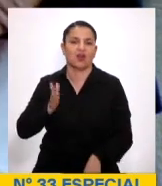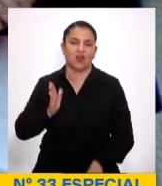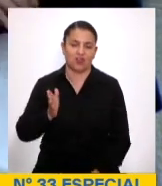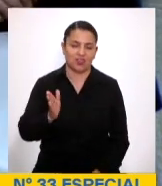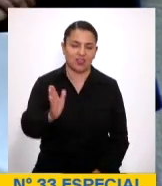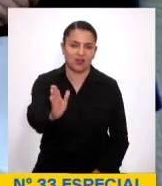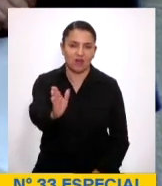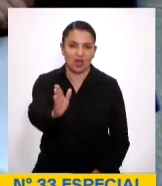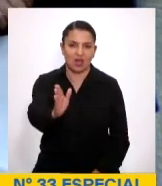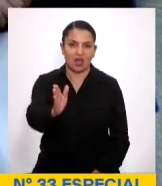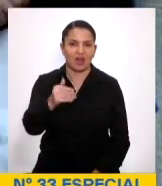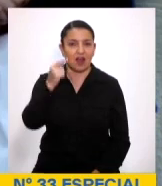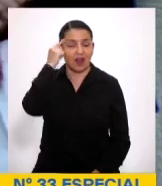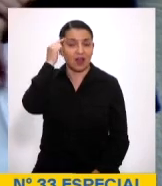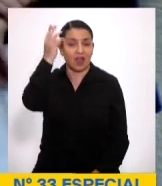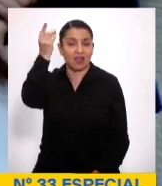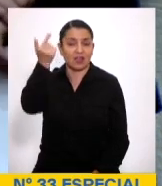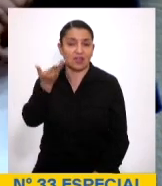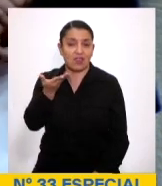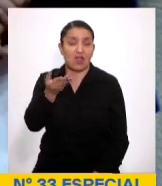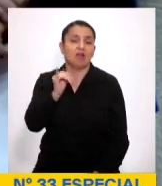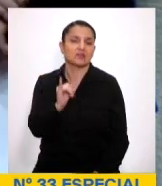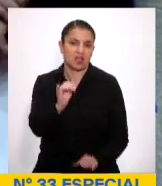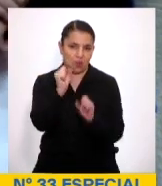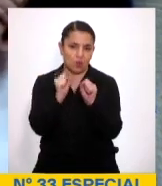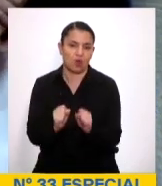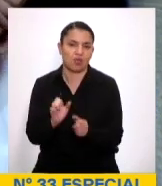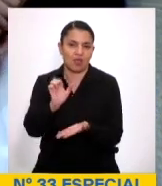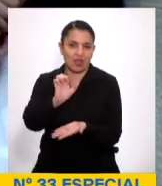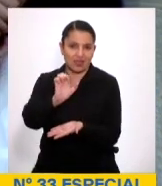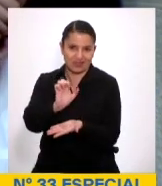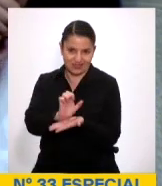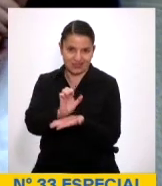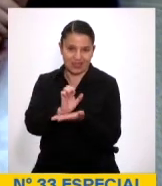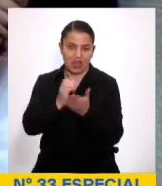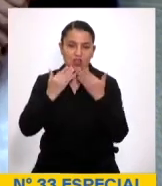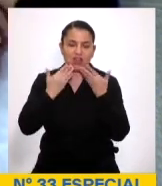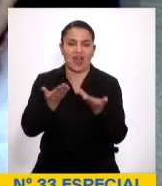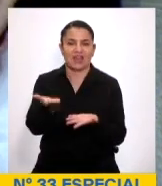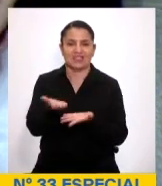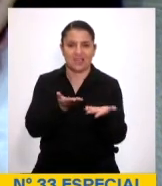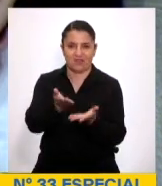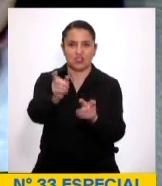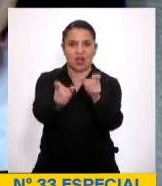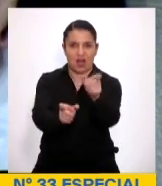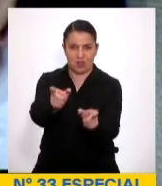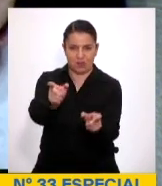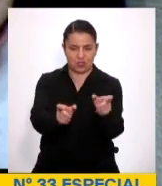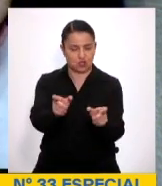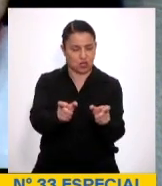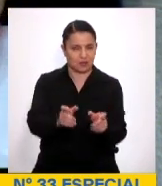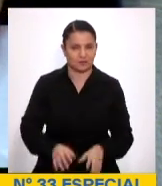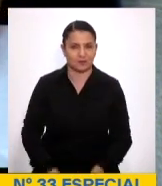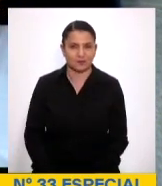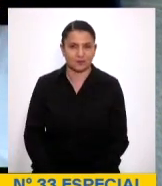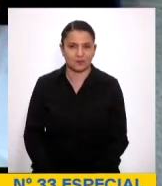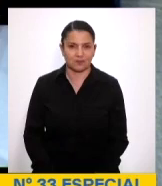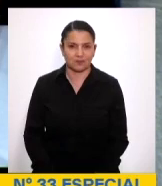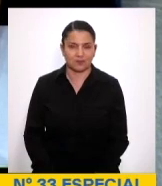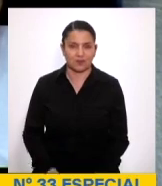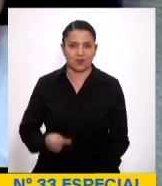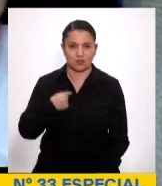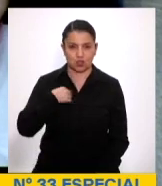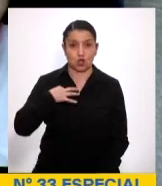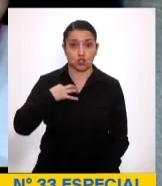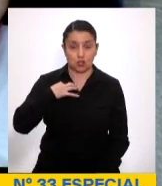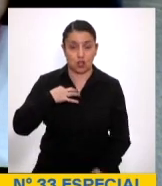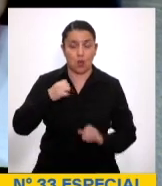Endo la idea de que sí es posible un estado al pleno servicio de la persona como Ciudadano